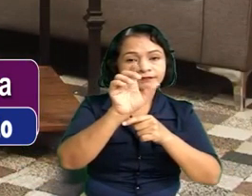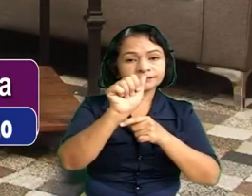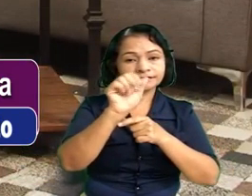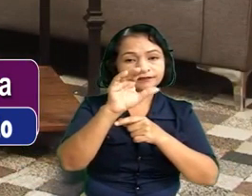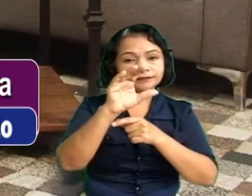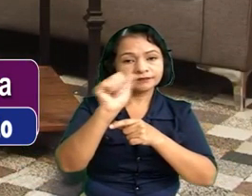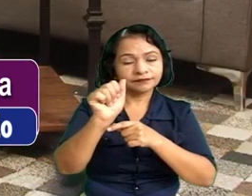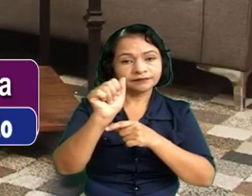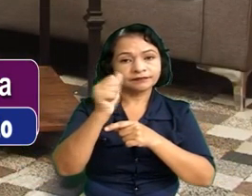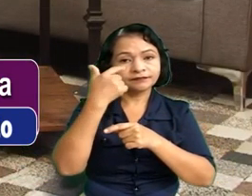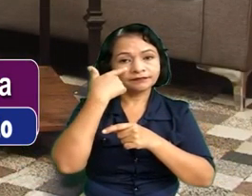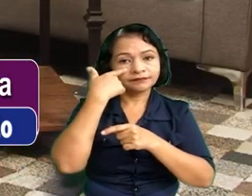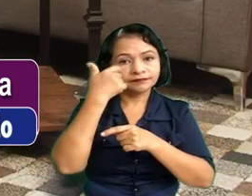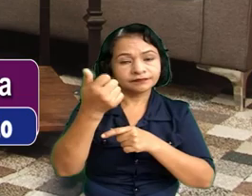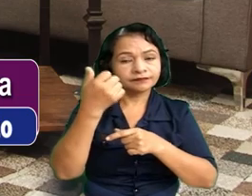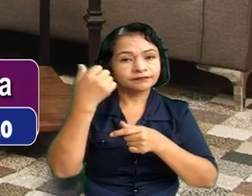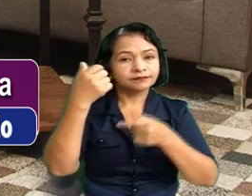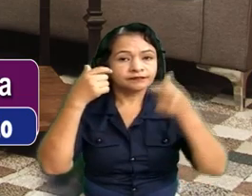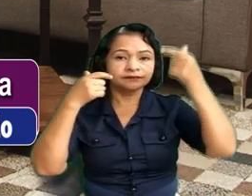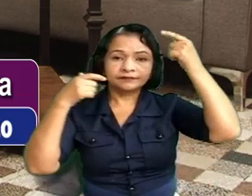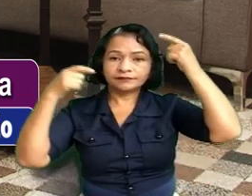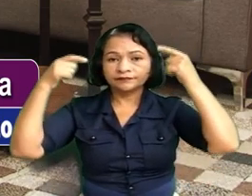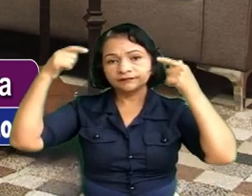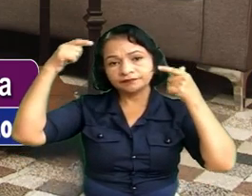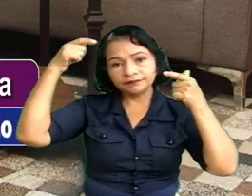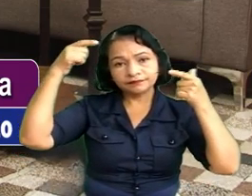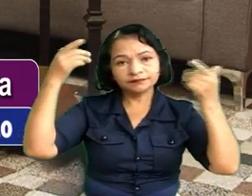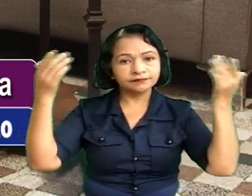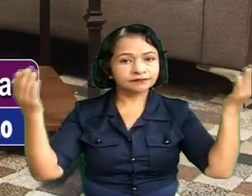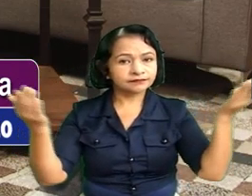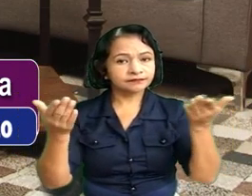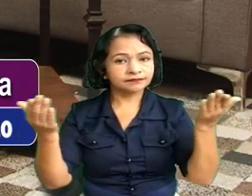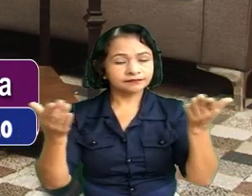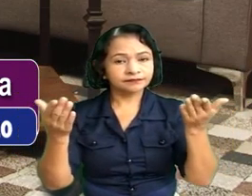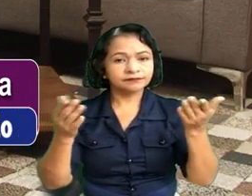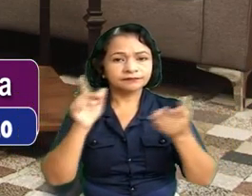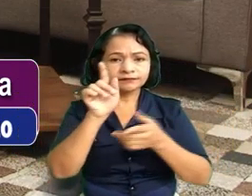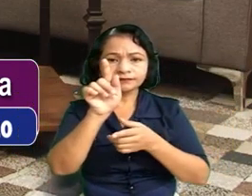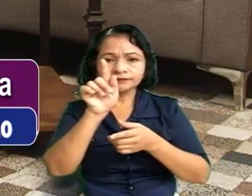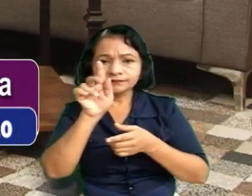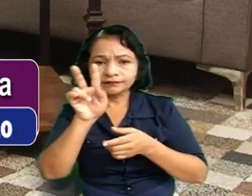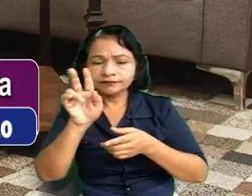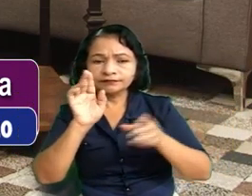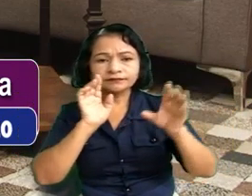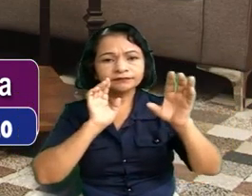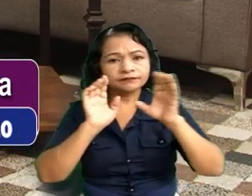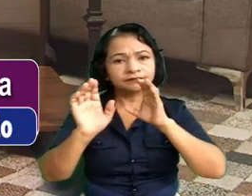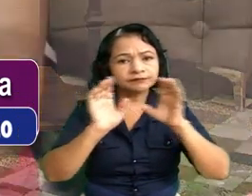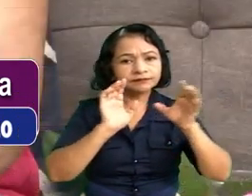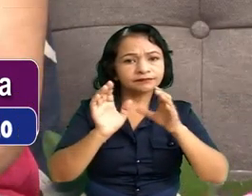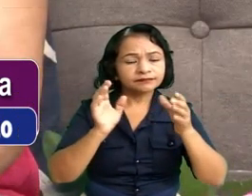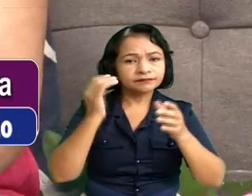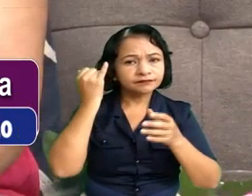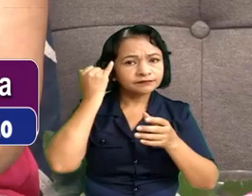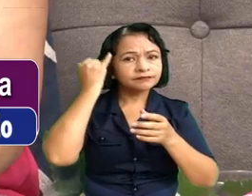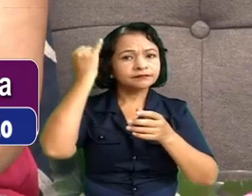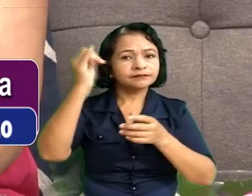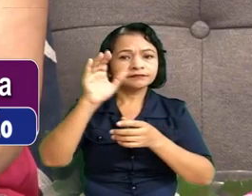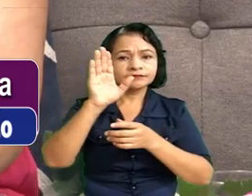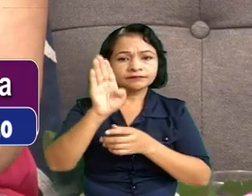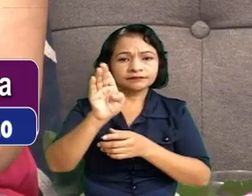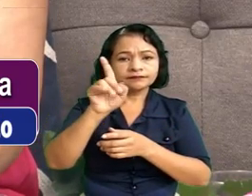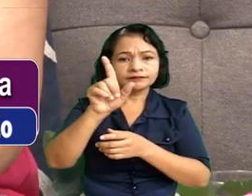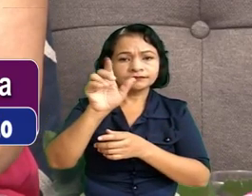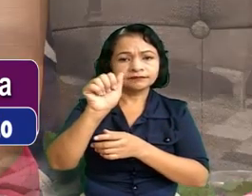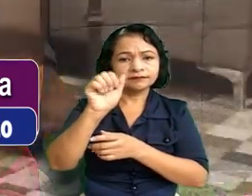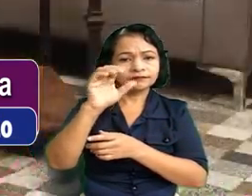a conocer el mundo la lucha de General Sandino, en principio por los medios de comunicación, pero quien tiene la idea es Blanca Arauz, y ahí